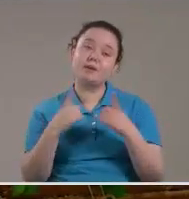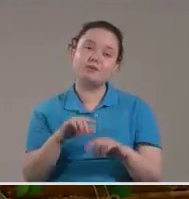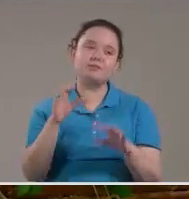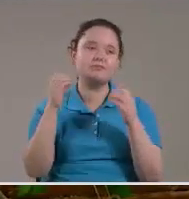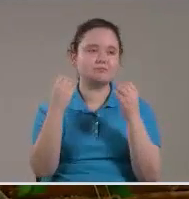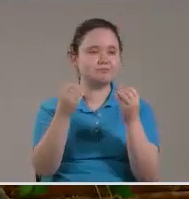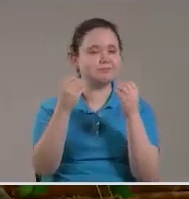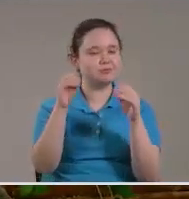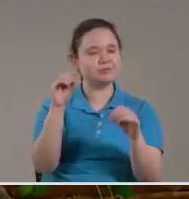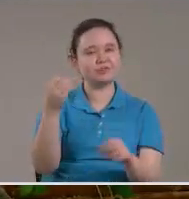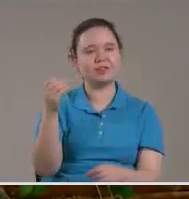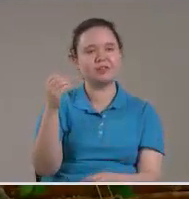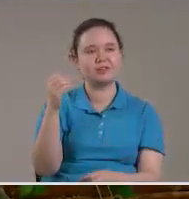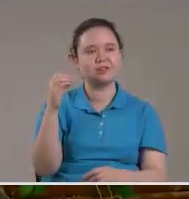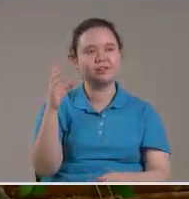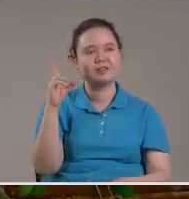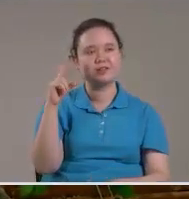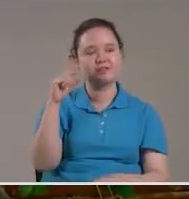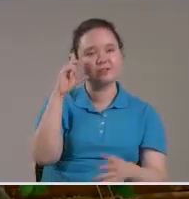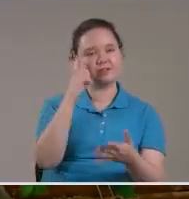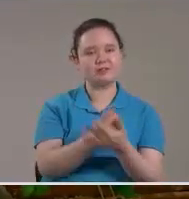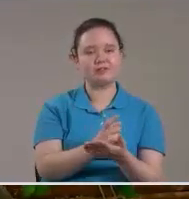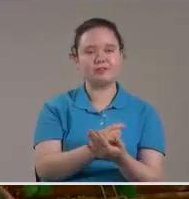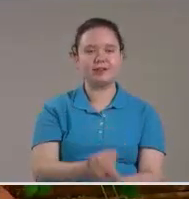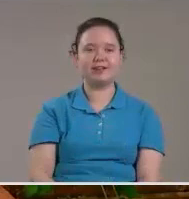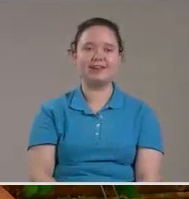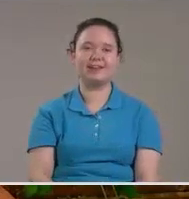si hay un montón Que creen Que los hombres X Son de a de veras